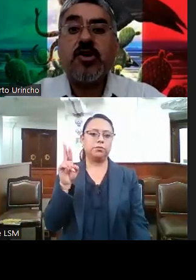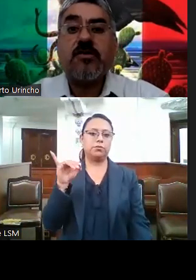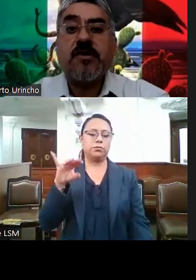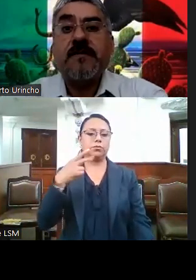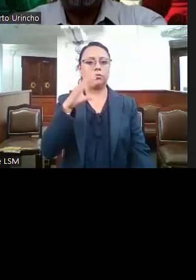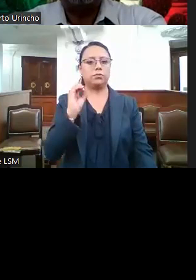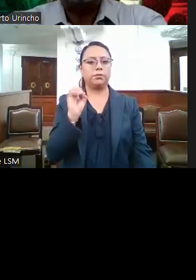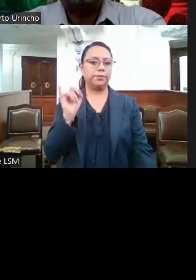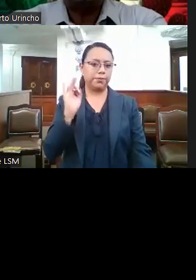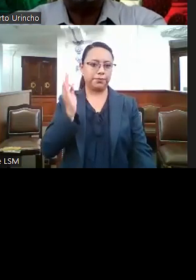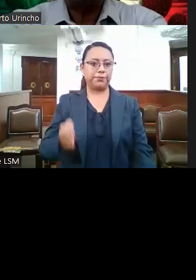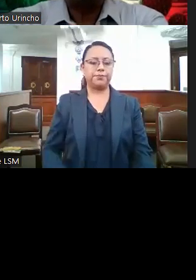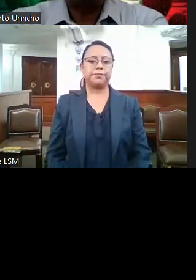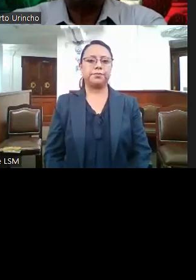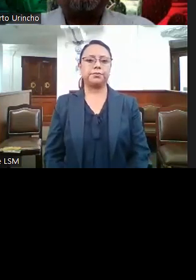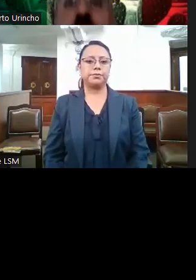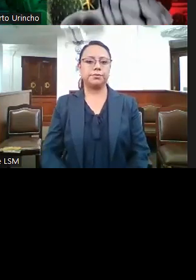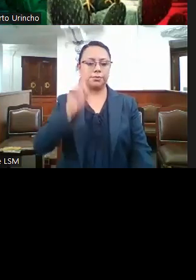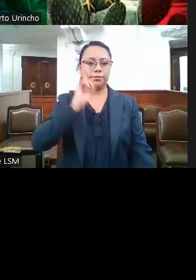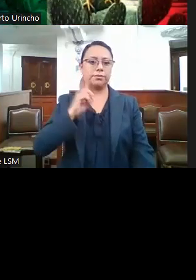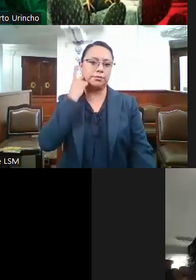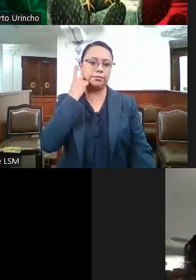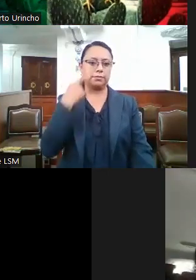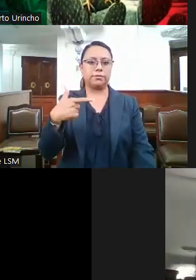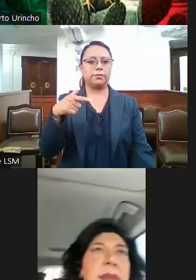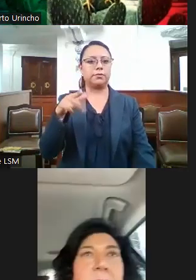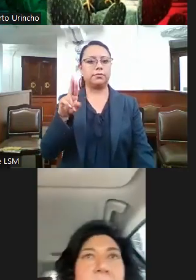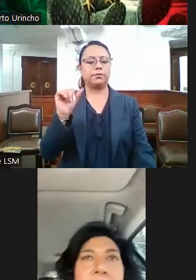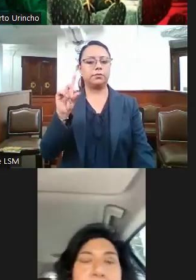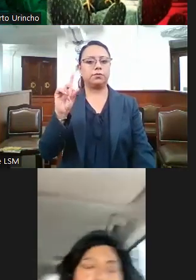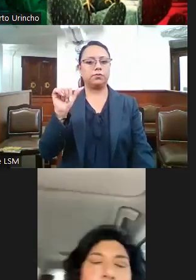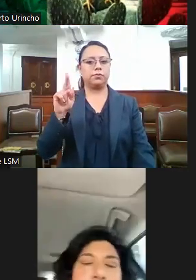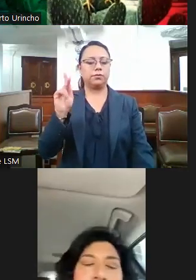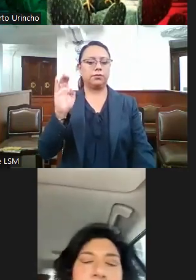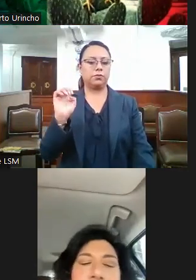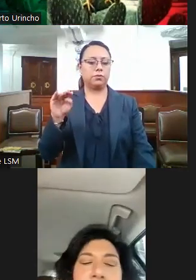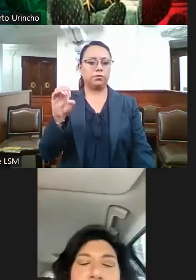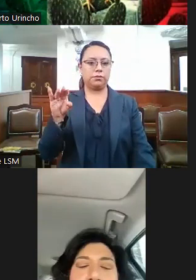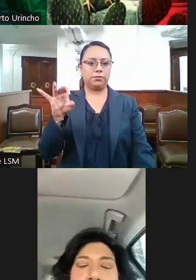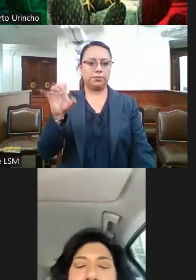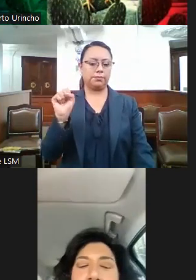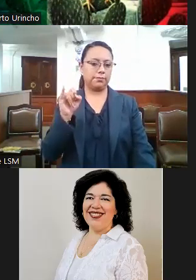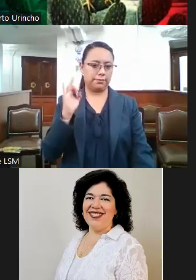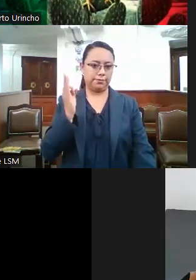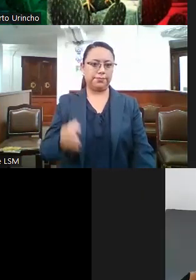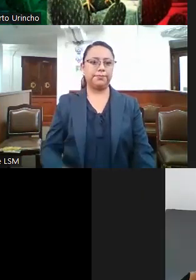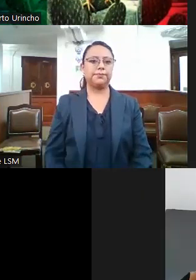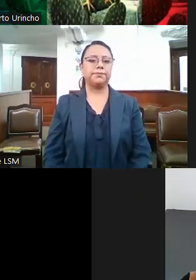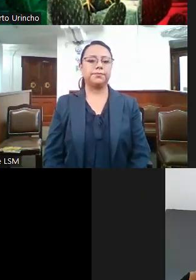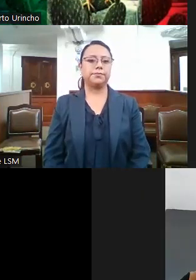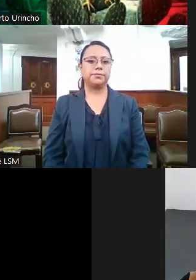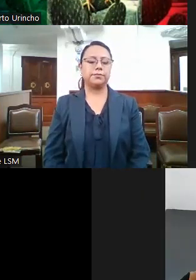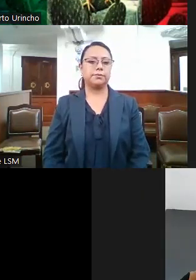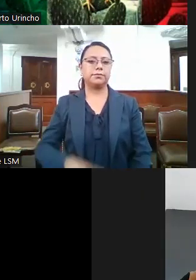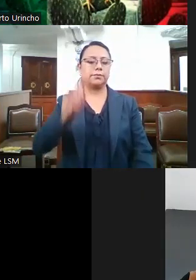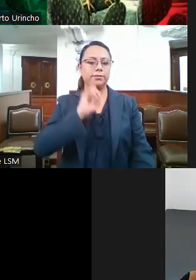Martínez Urincho, sí. Diputada María Guadalupe Morales Rubio. Guadalupe Morales, a favor. Diputada